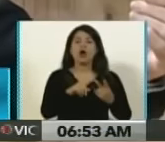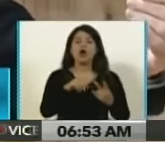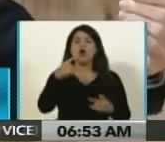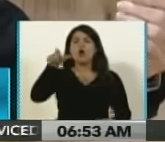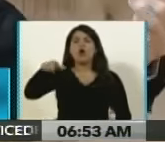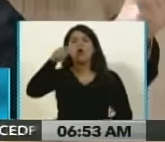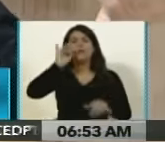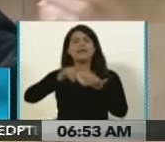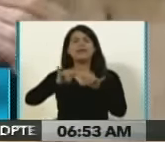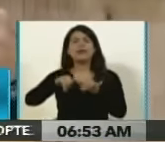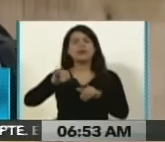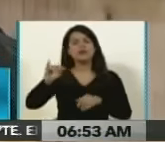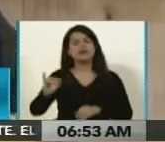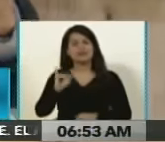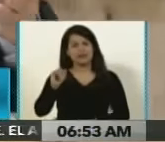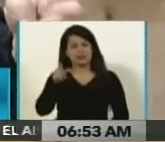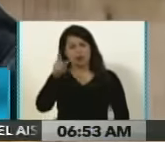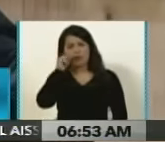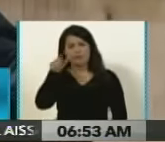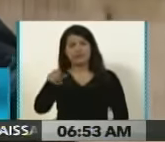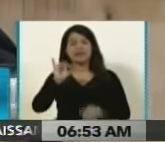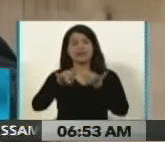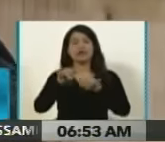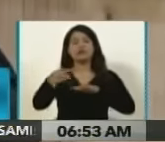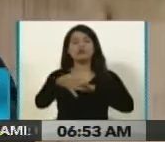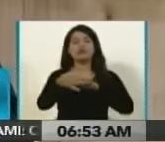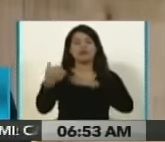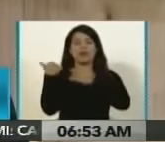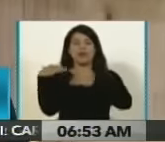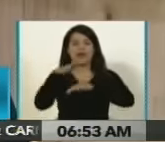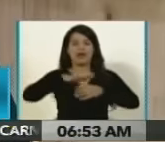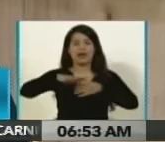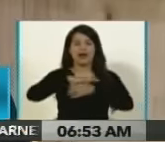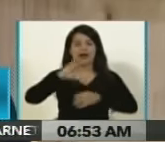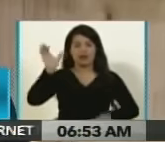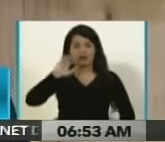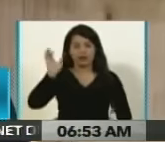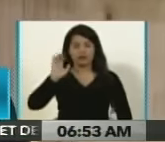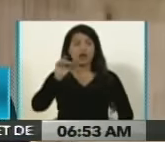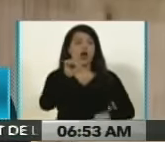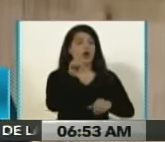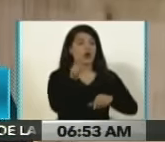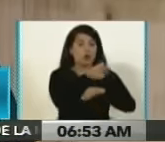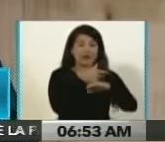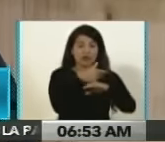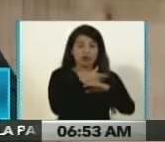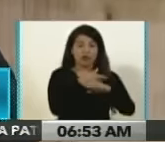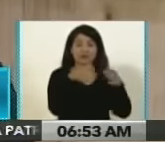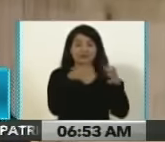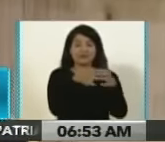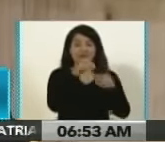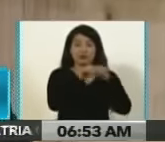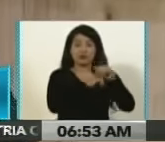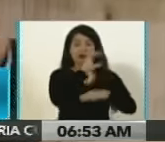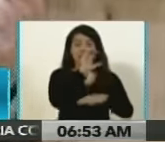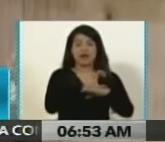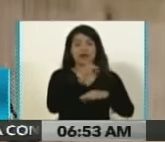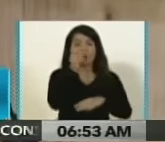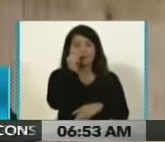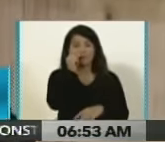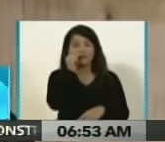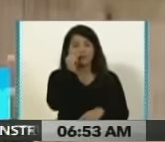izquierda, lo nombraron un ingeniero municipal de Caracas, y el gobernador del distrito federal, que era perimita,